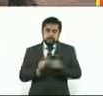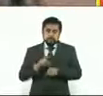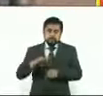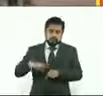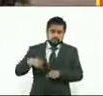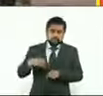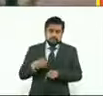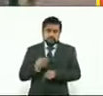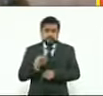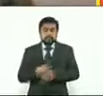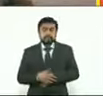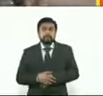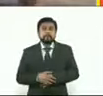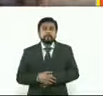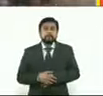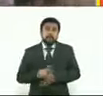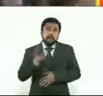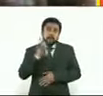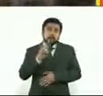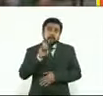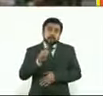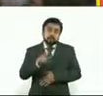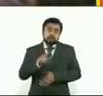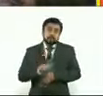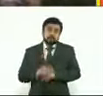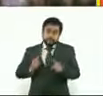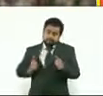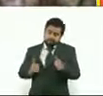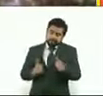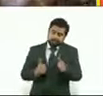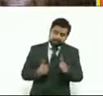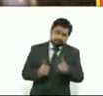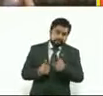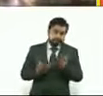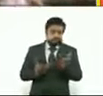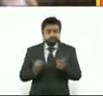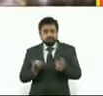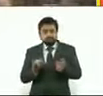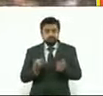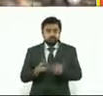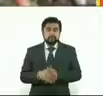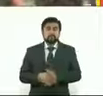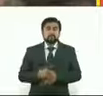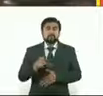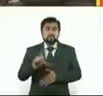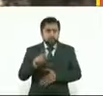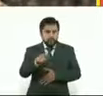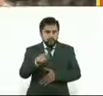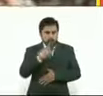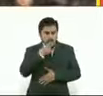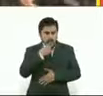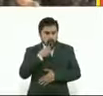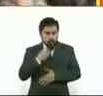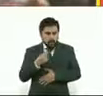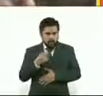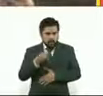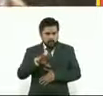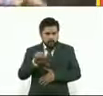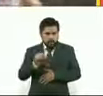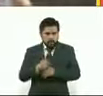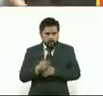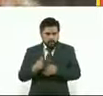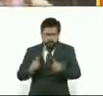Veremos si puede dar alcance al representante de África. Oye, Henry, pero el africano regresó entonces. Sí. Porque